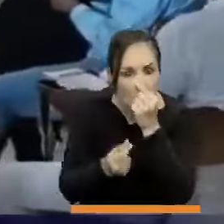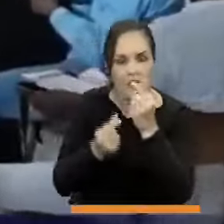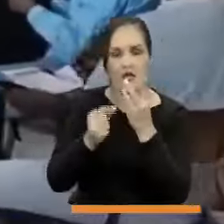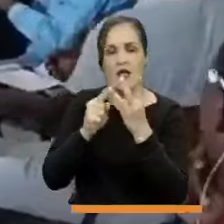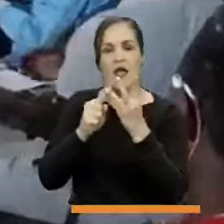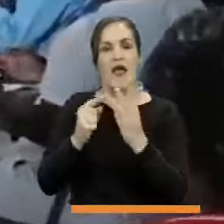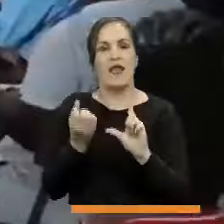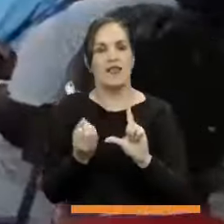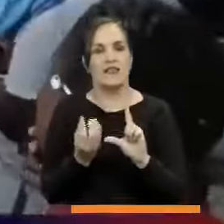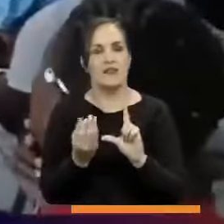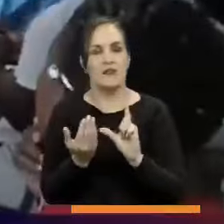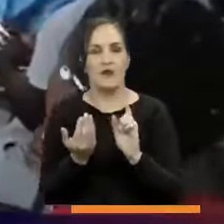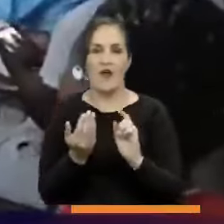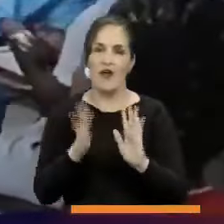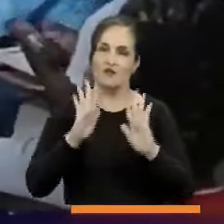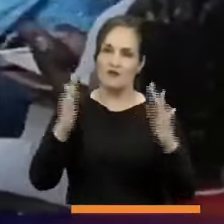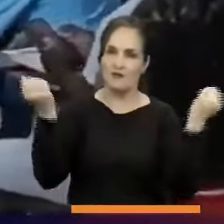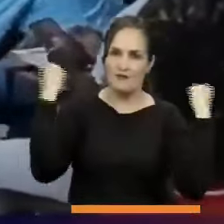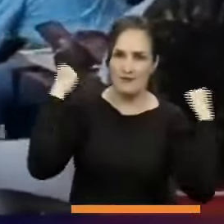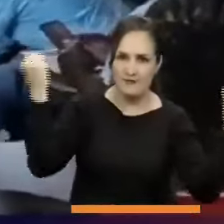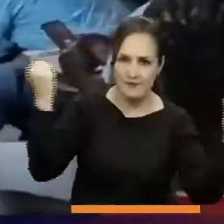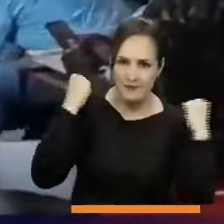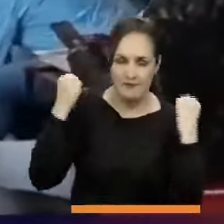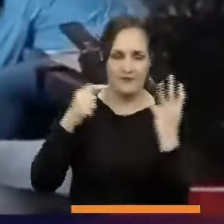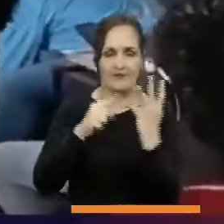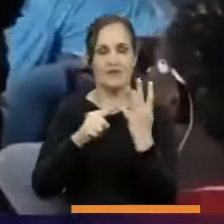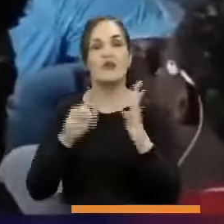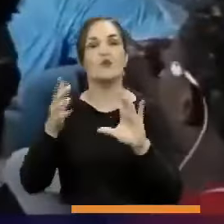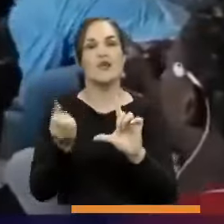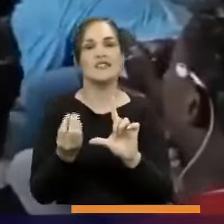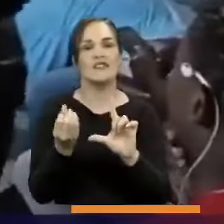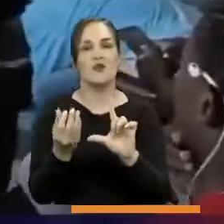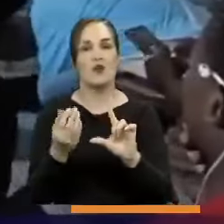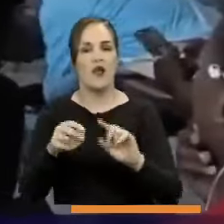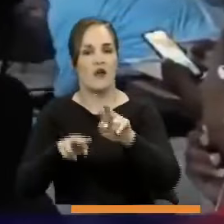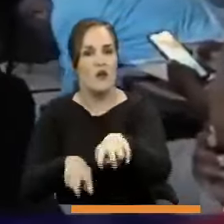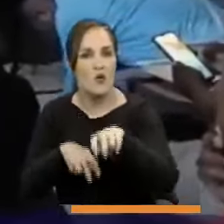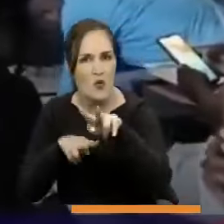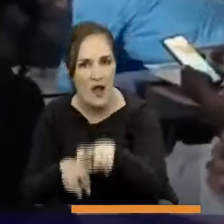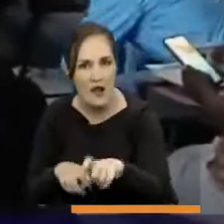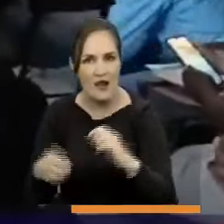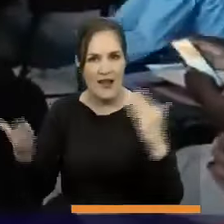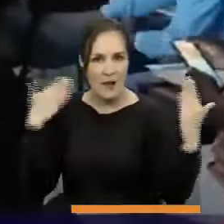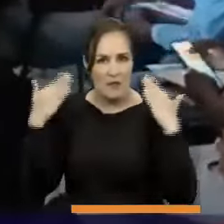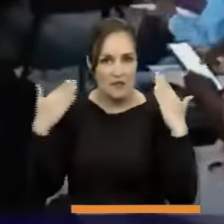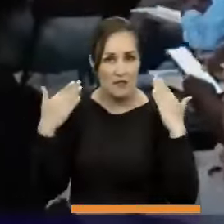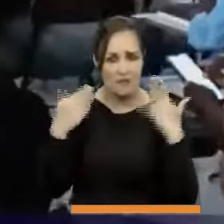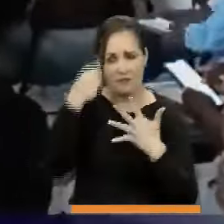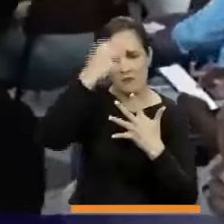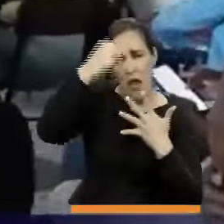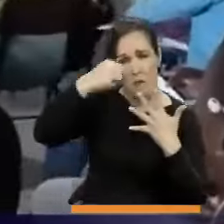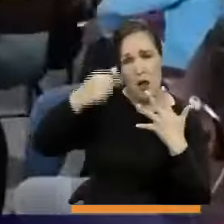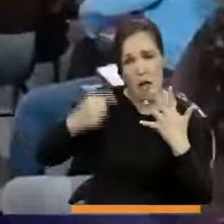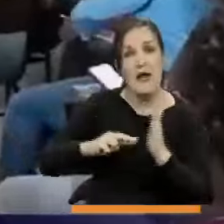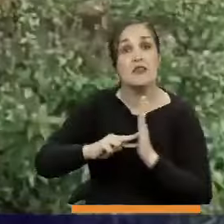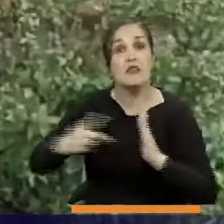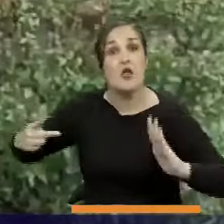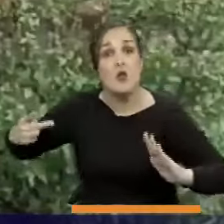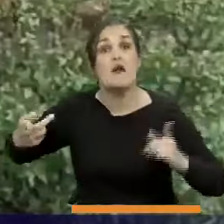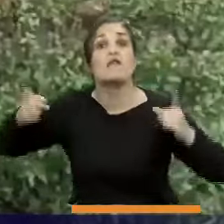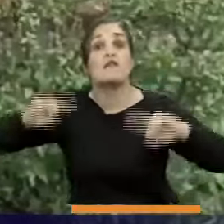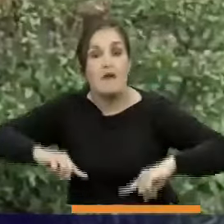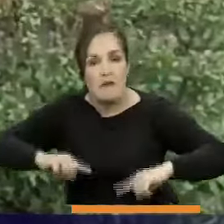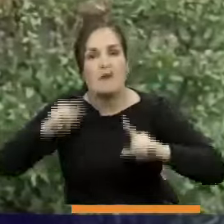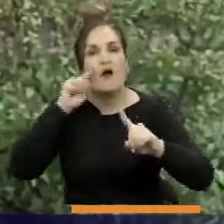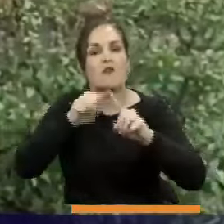educación física, licenciatura de educación rural y campesina, y 5 tecnologías, lo cual va a permitir que nuestros jóvenes inicien su